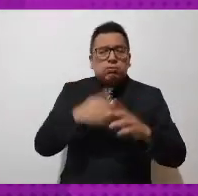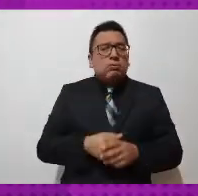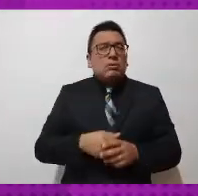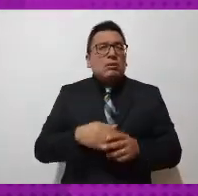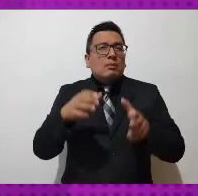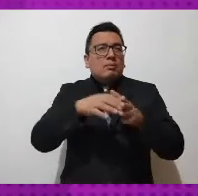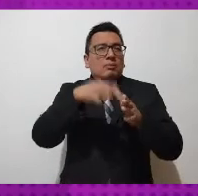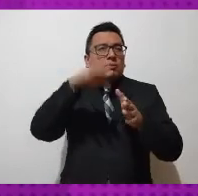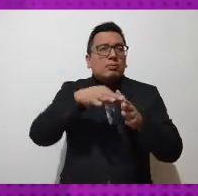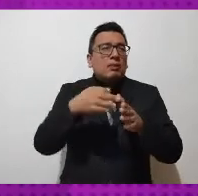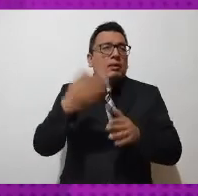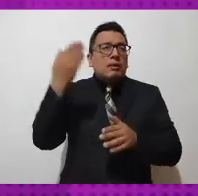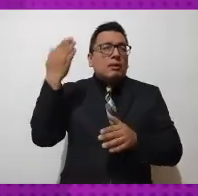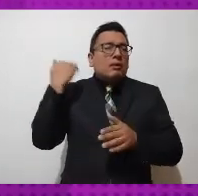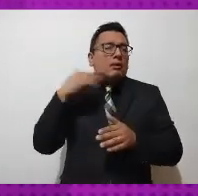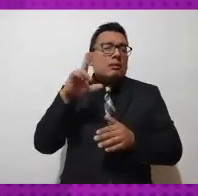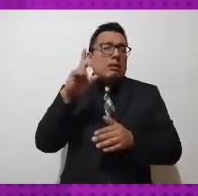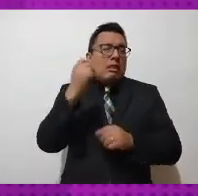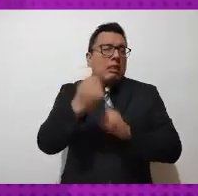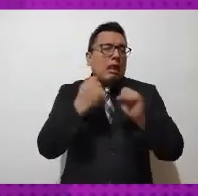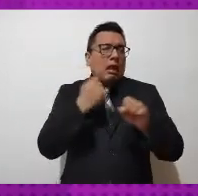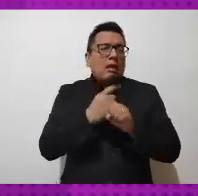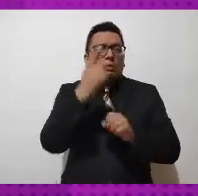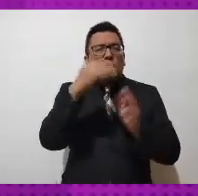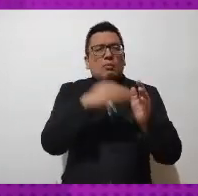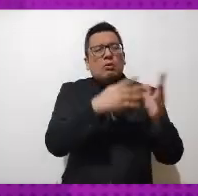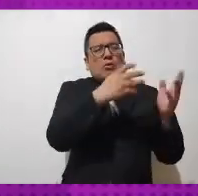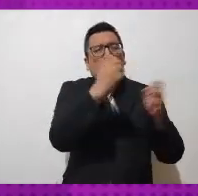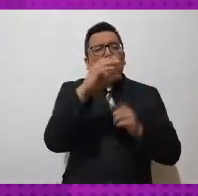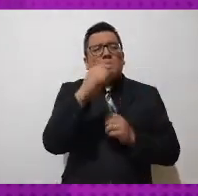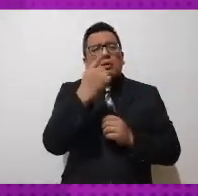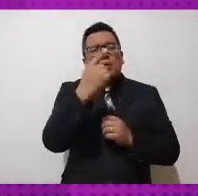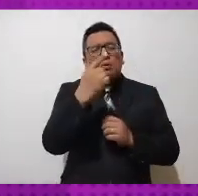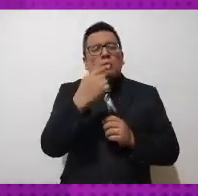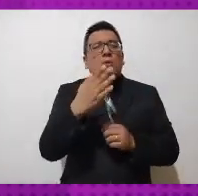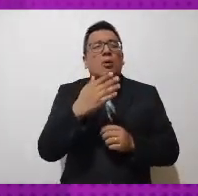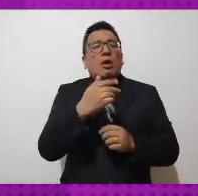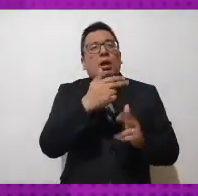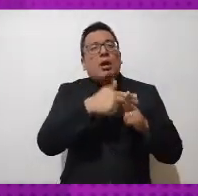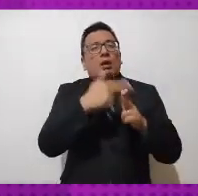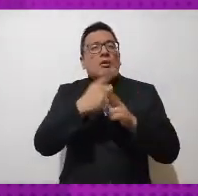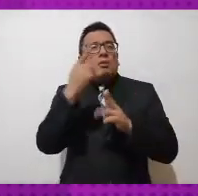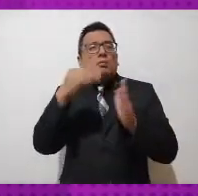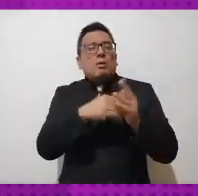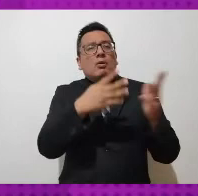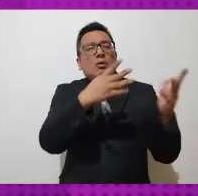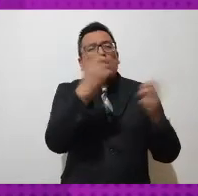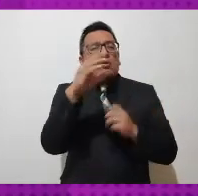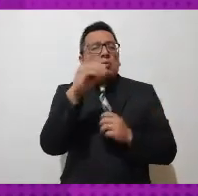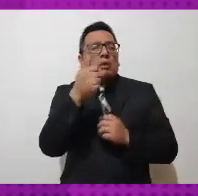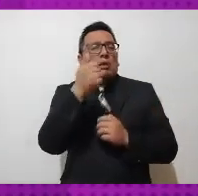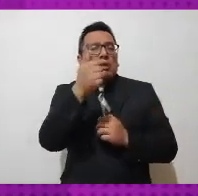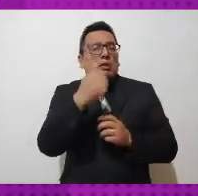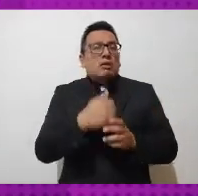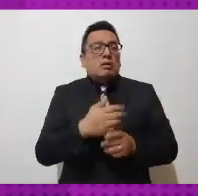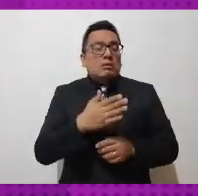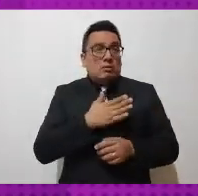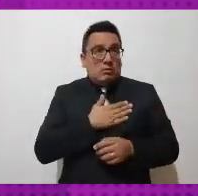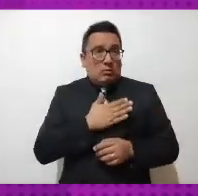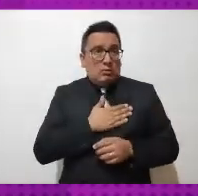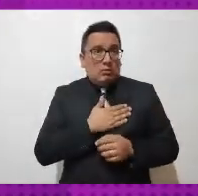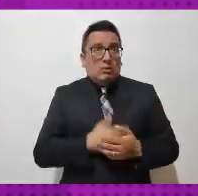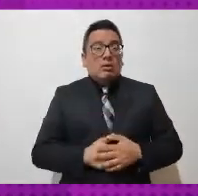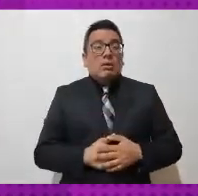30 años, de 1991 a 1996 me desempeñé en diversos cargos que ahora se llamarían